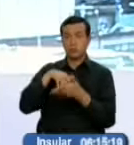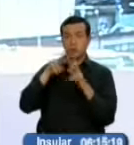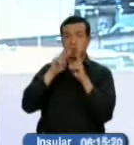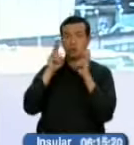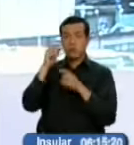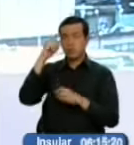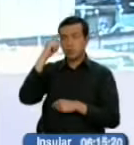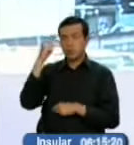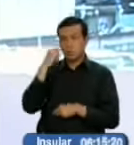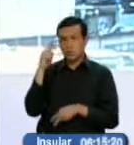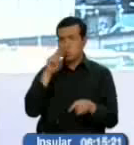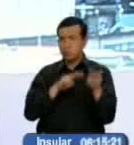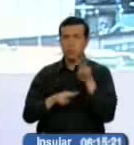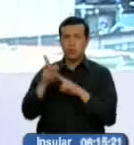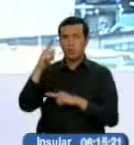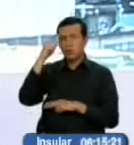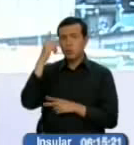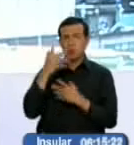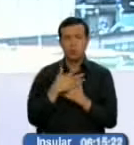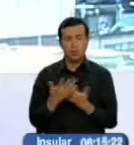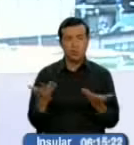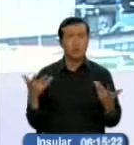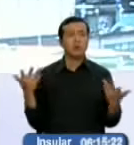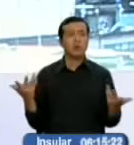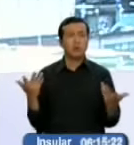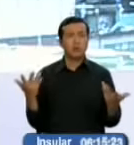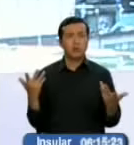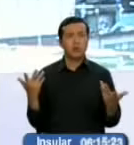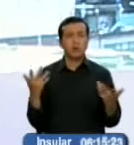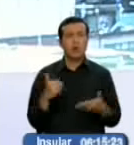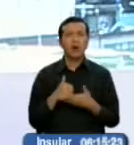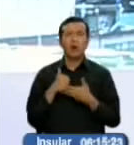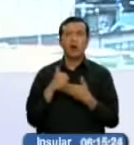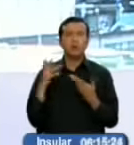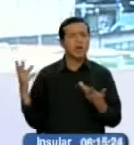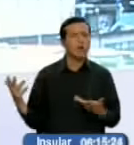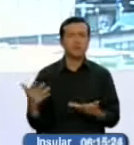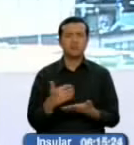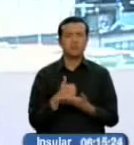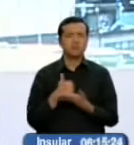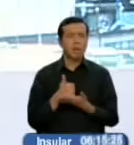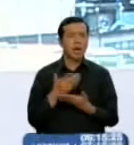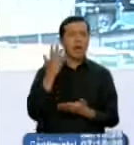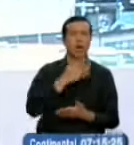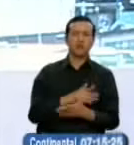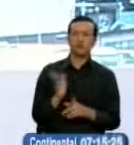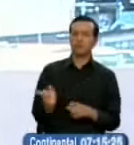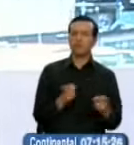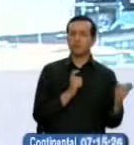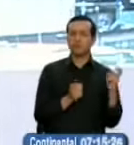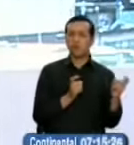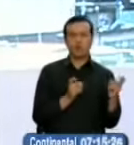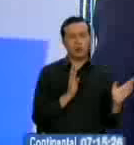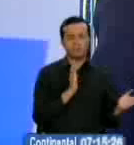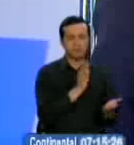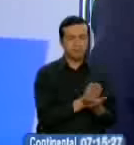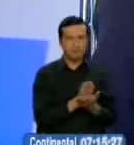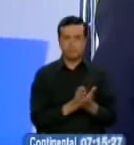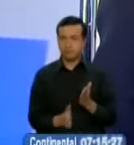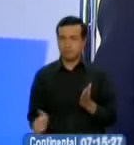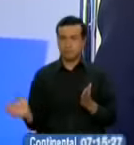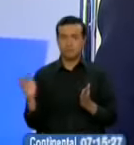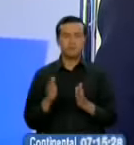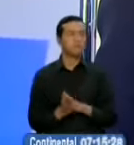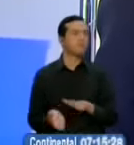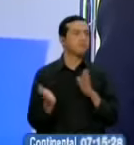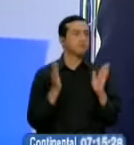el Estado, este es un Estado que lo hemos rescatado, es un Estado que lo hemos reinstitucionalizado. Ok, gracias, Juan Carlos. Voy